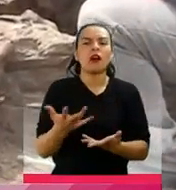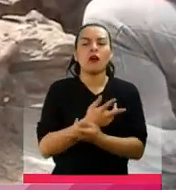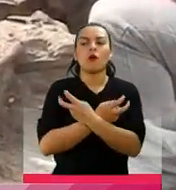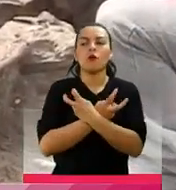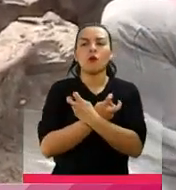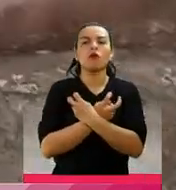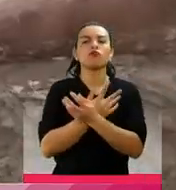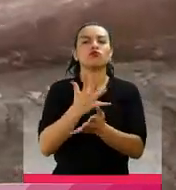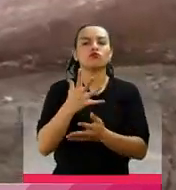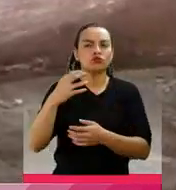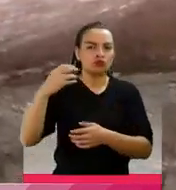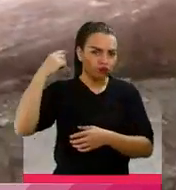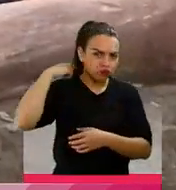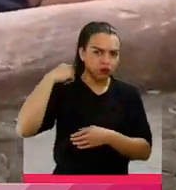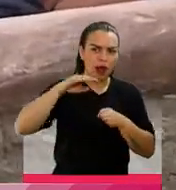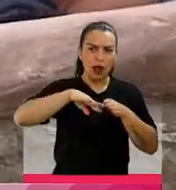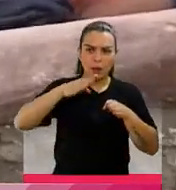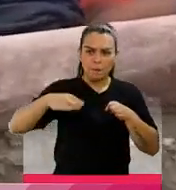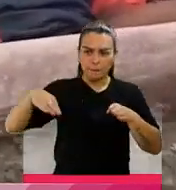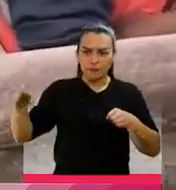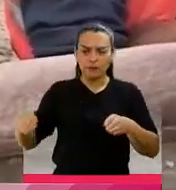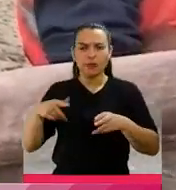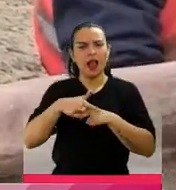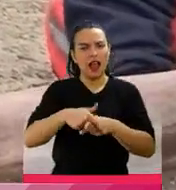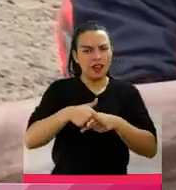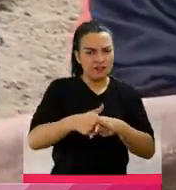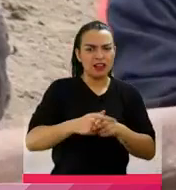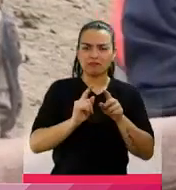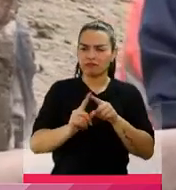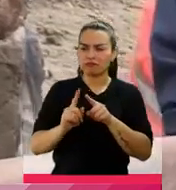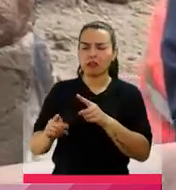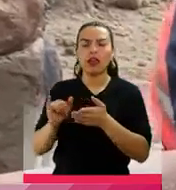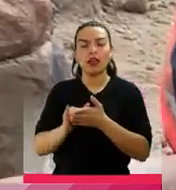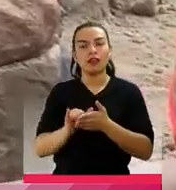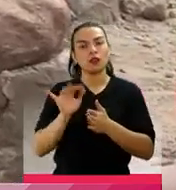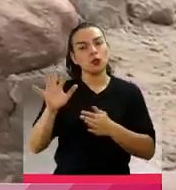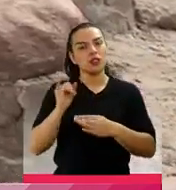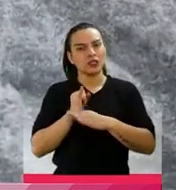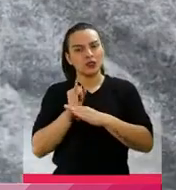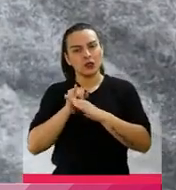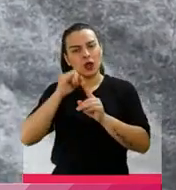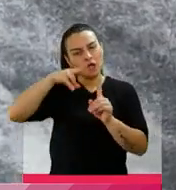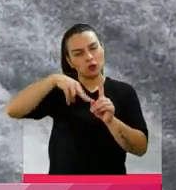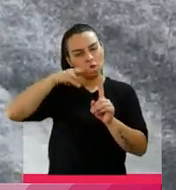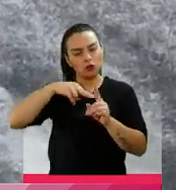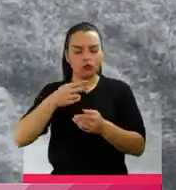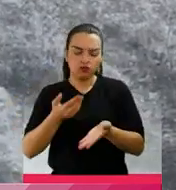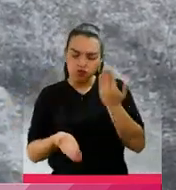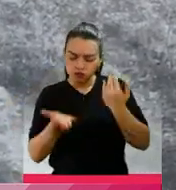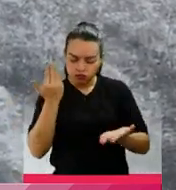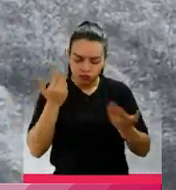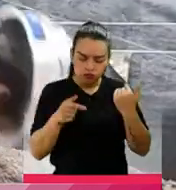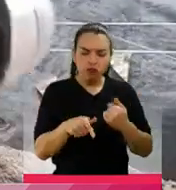y bisontes. Según el Instituto Nacional de Antropología e Historia, en esta zona se encontraban